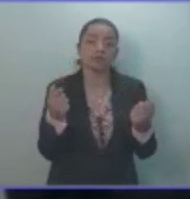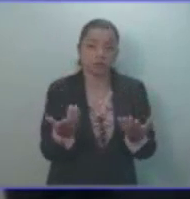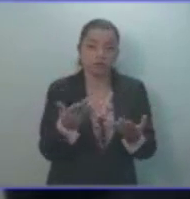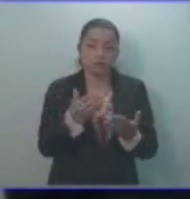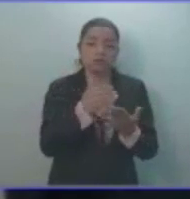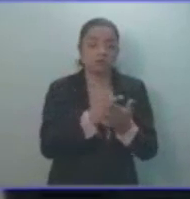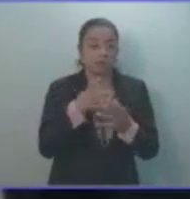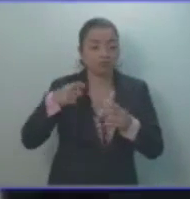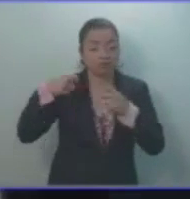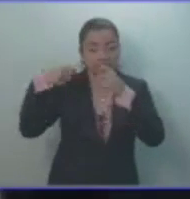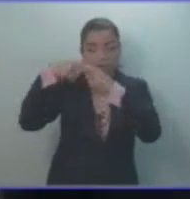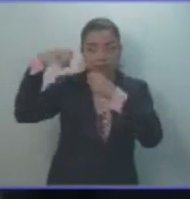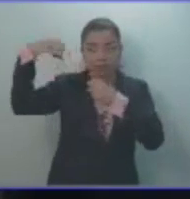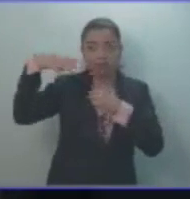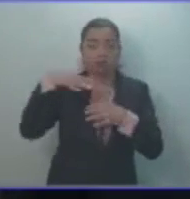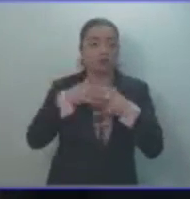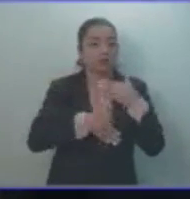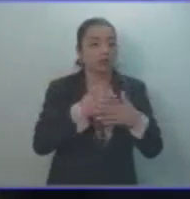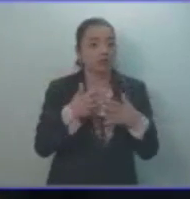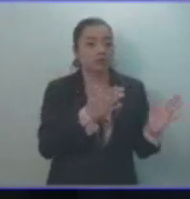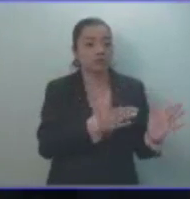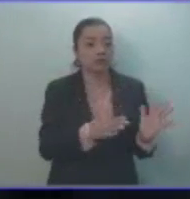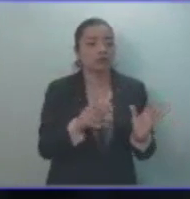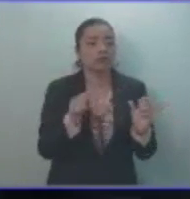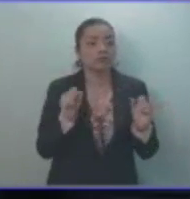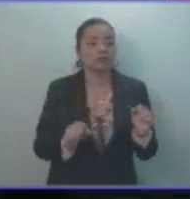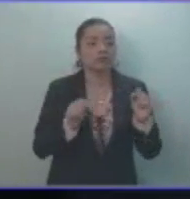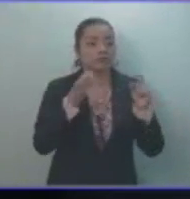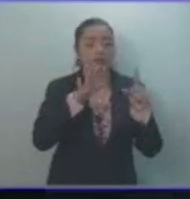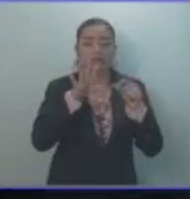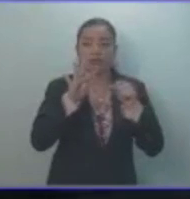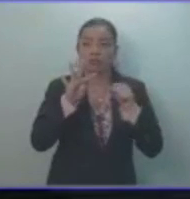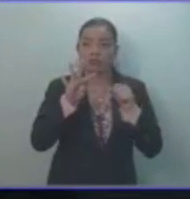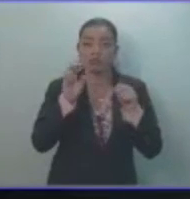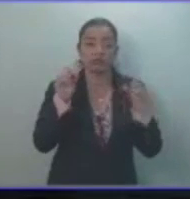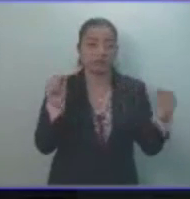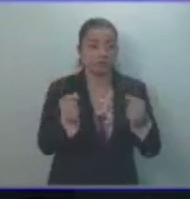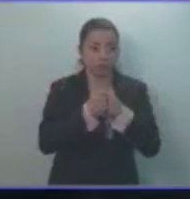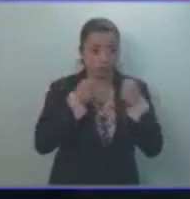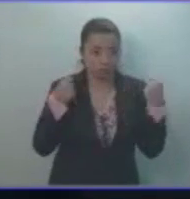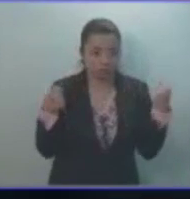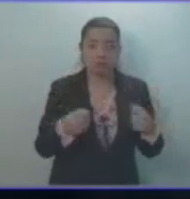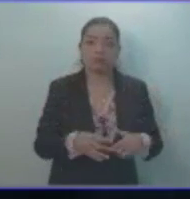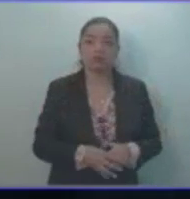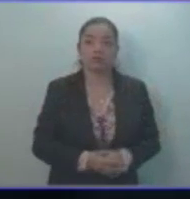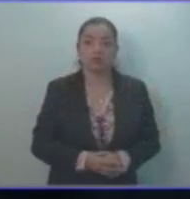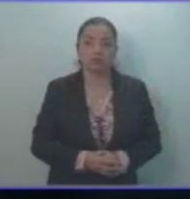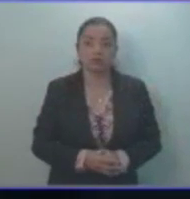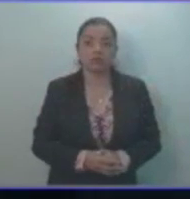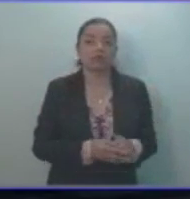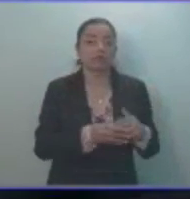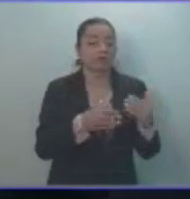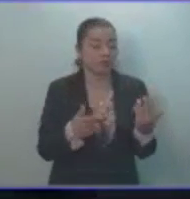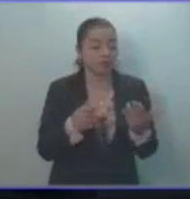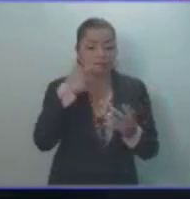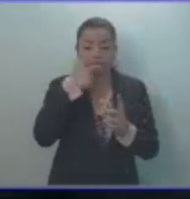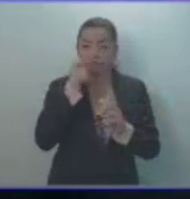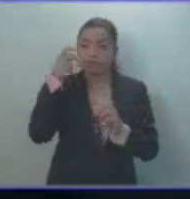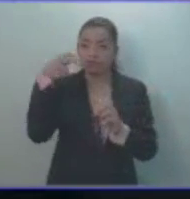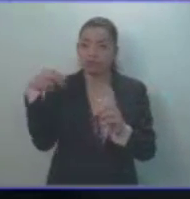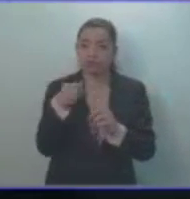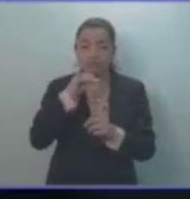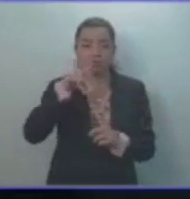la energía eléctrica tiene un total de 64 millones. Las pensiones del